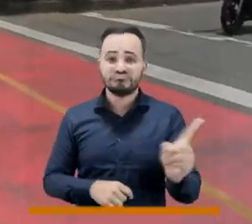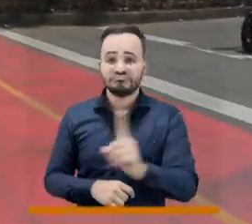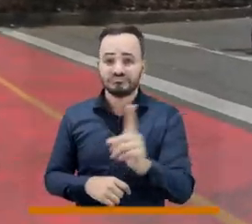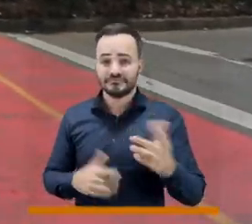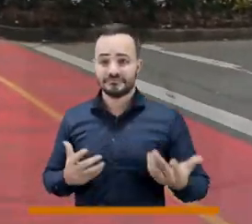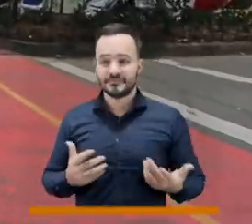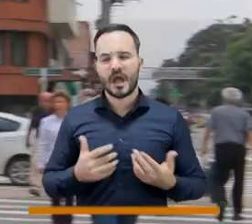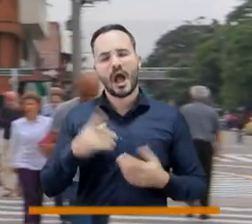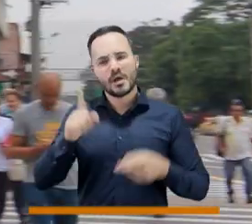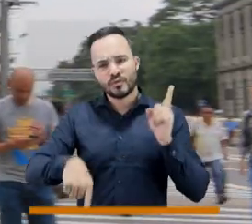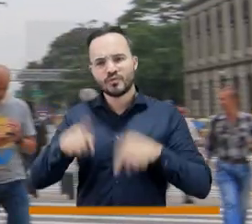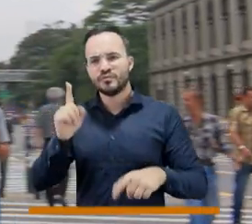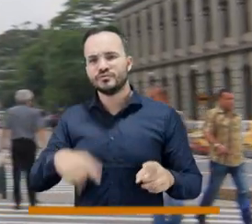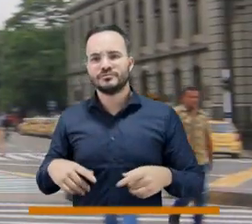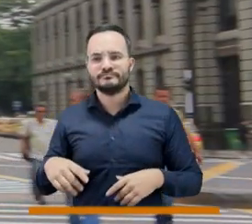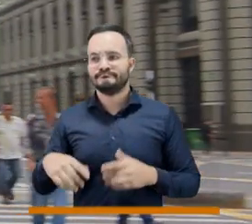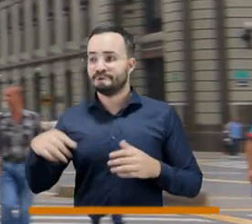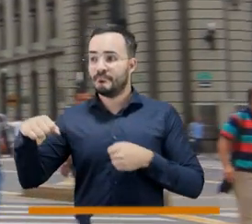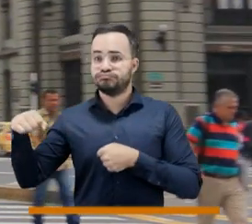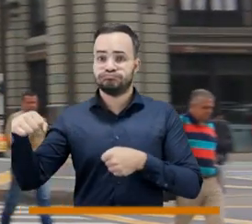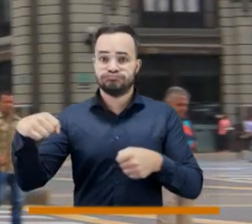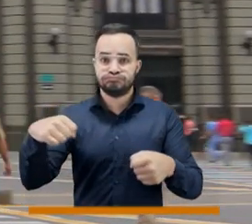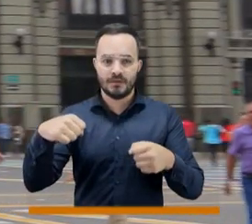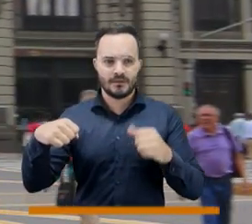son muertos por motos,